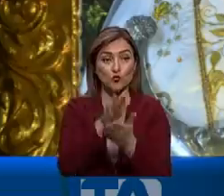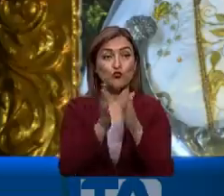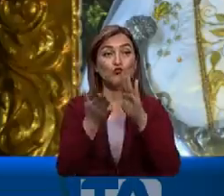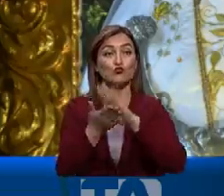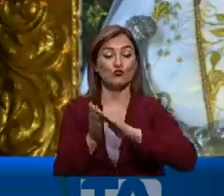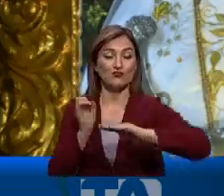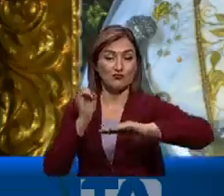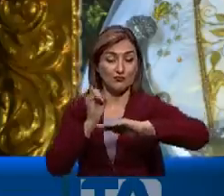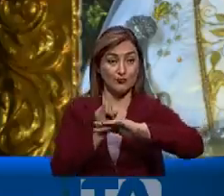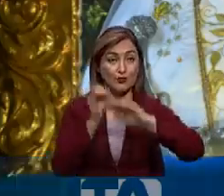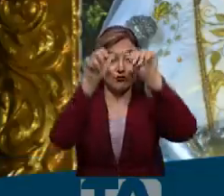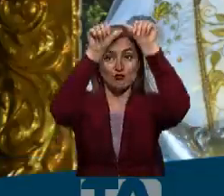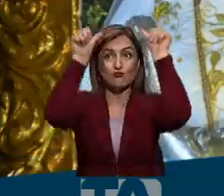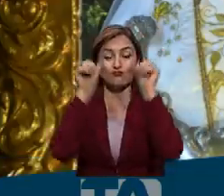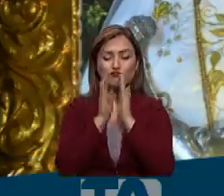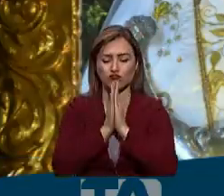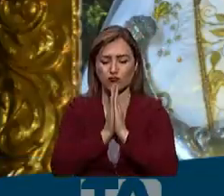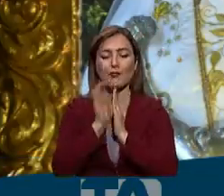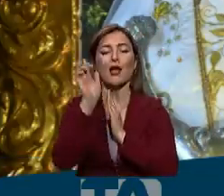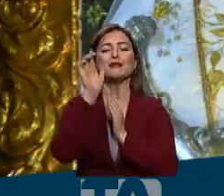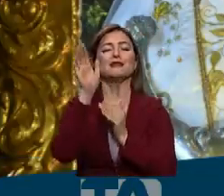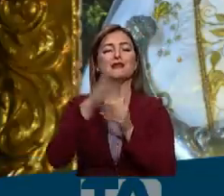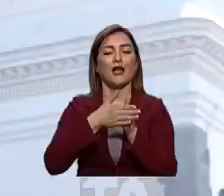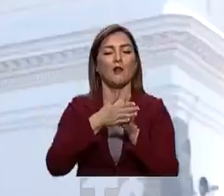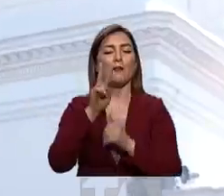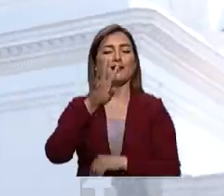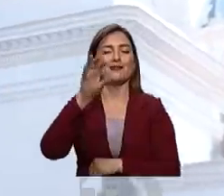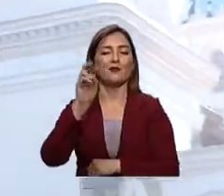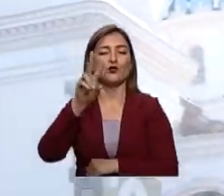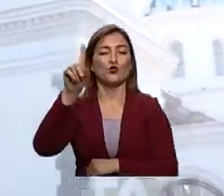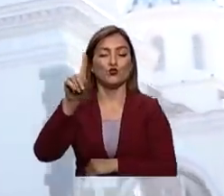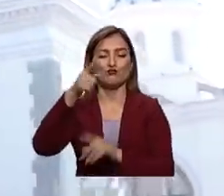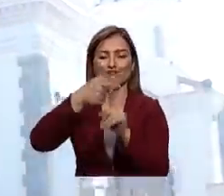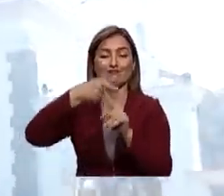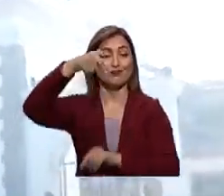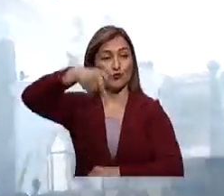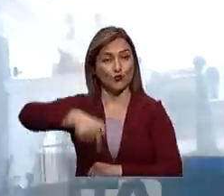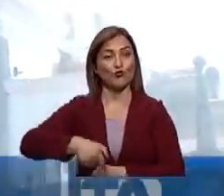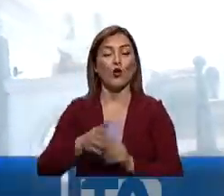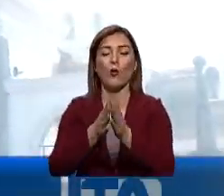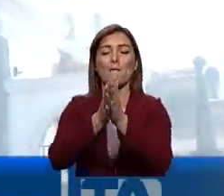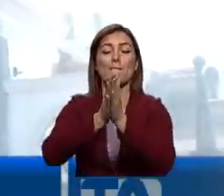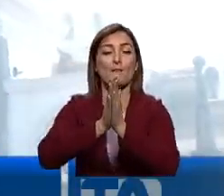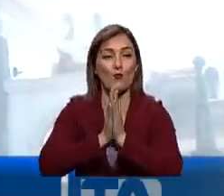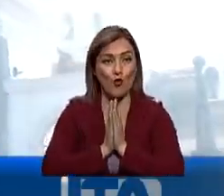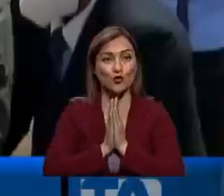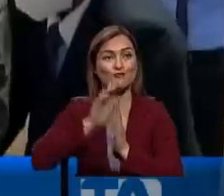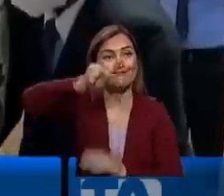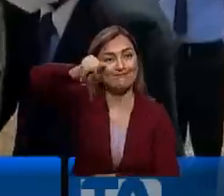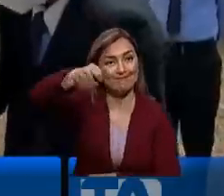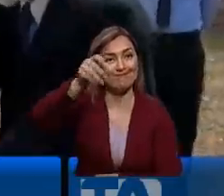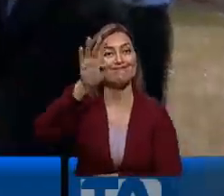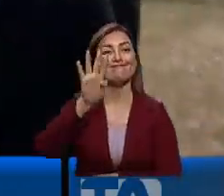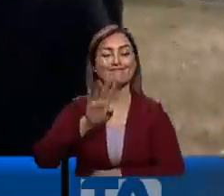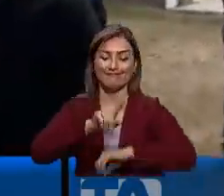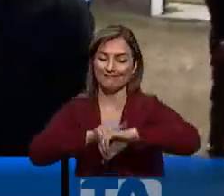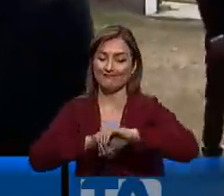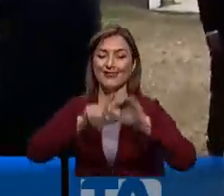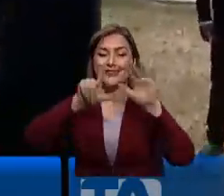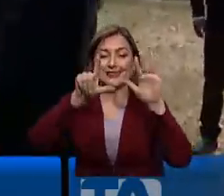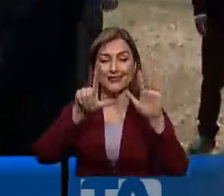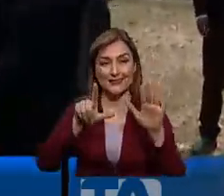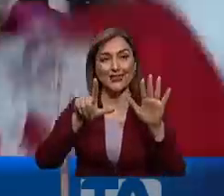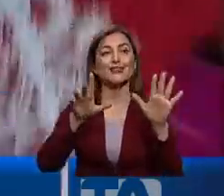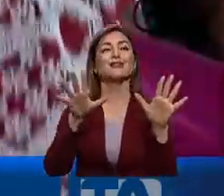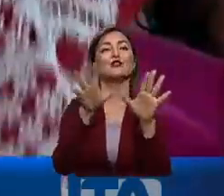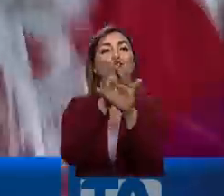de la Virgen estará cerrado, al igual que el 20 y 21 de este mes, pero habrá una Eucaristía por la señal de Teleamazonas a las 19 horas